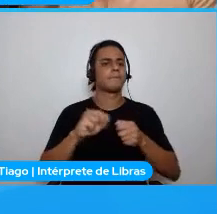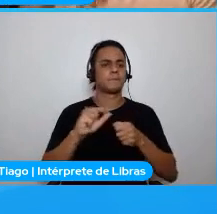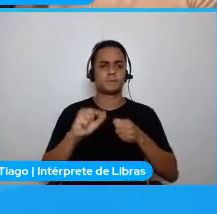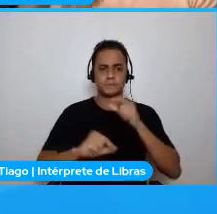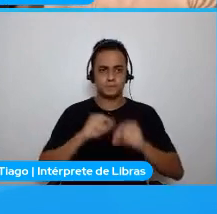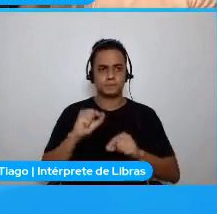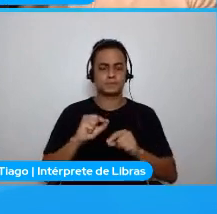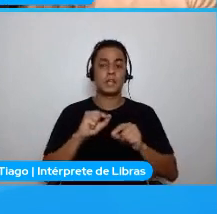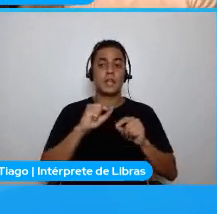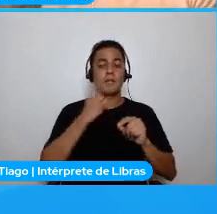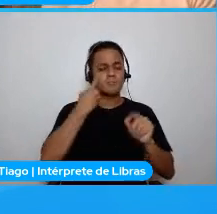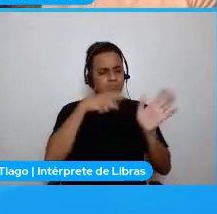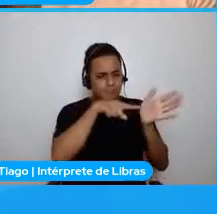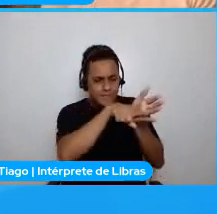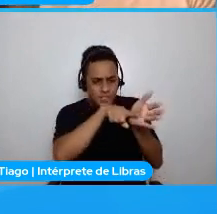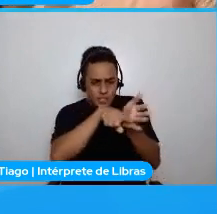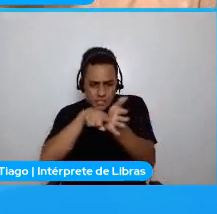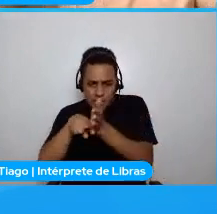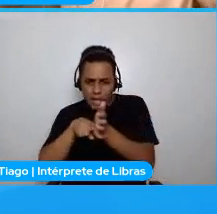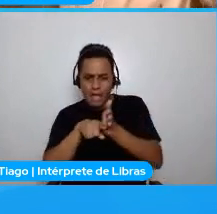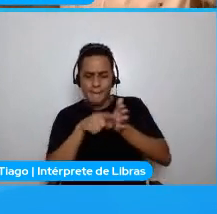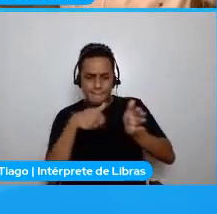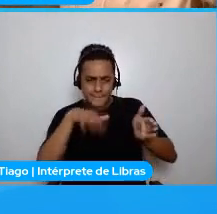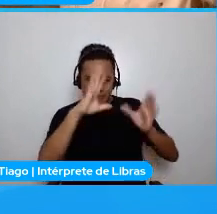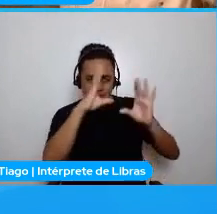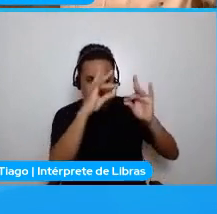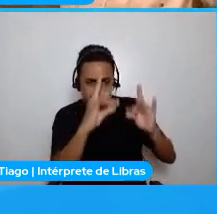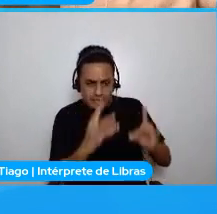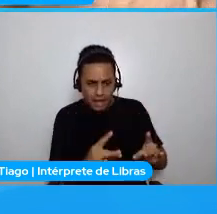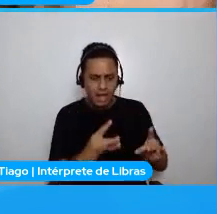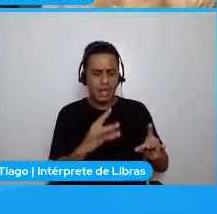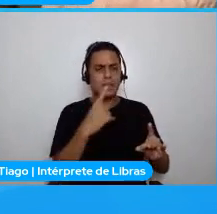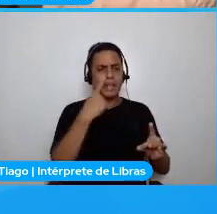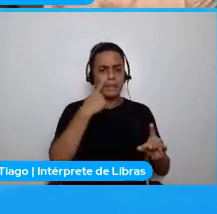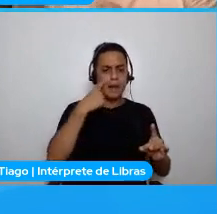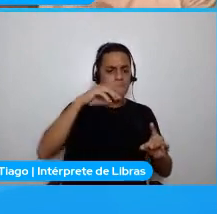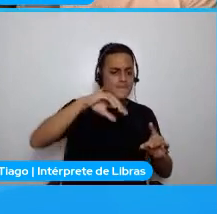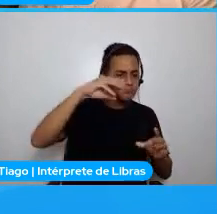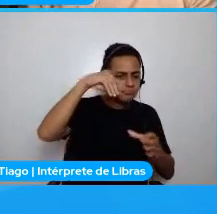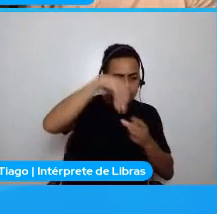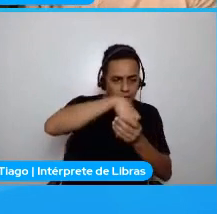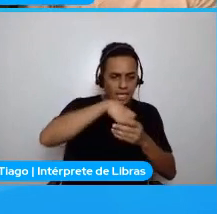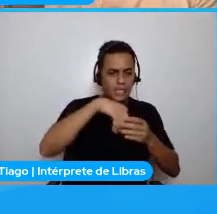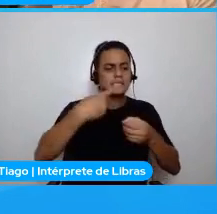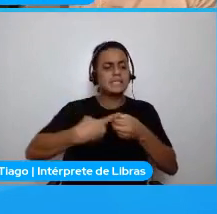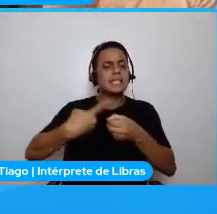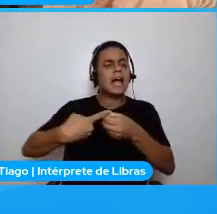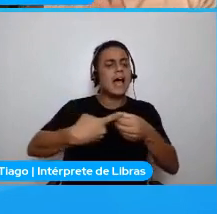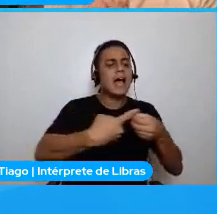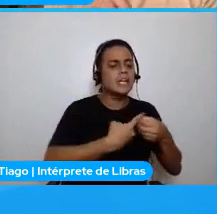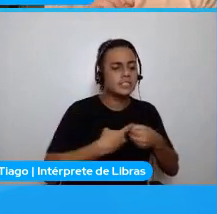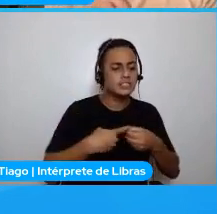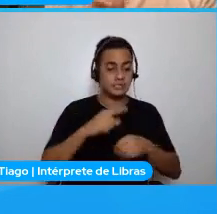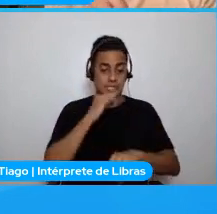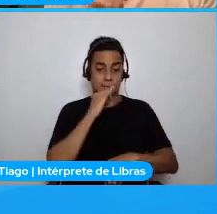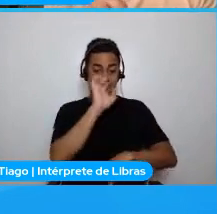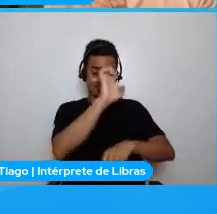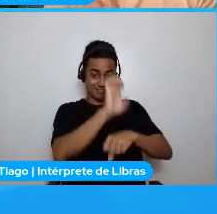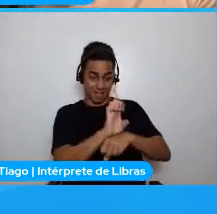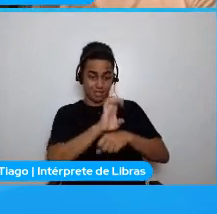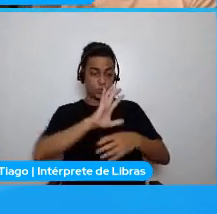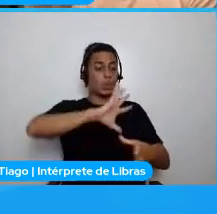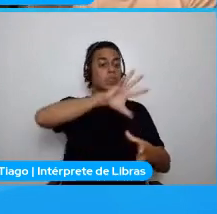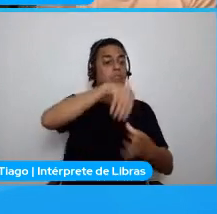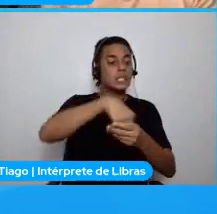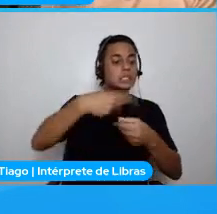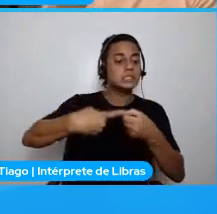podemos seguir investigando un poquito más fino y empezar a ver dentro de las provincias ciudades. Podemos empezar a ver, para ver dentro de